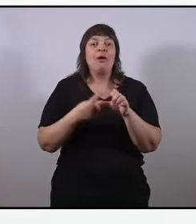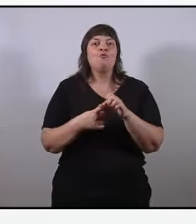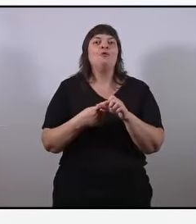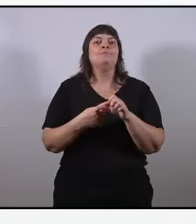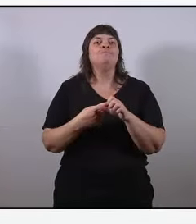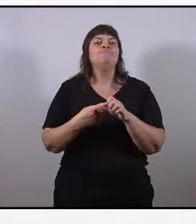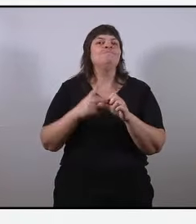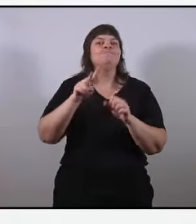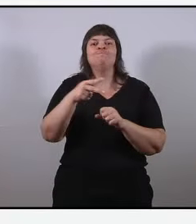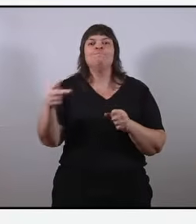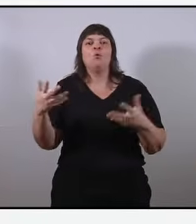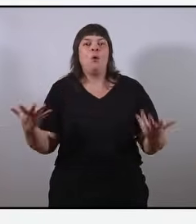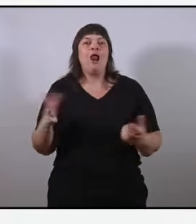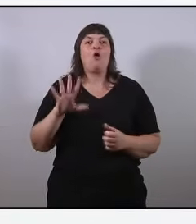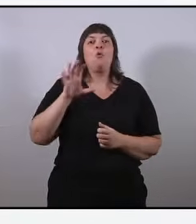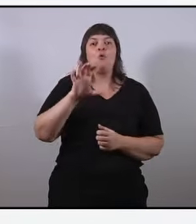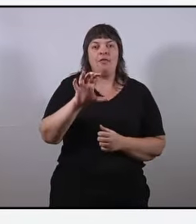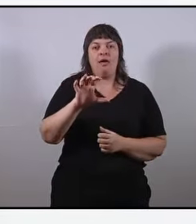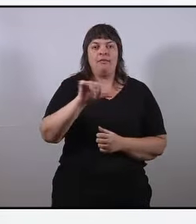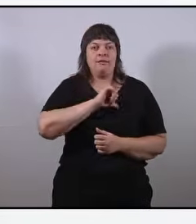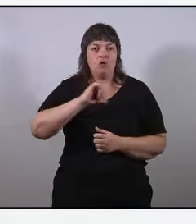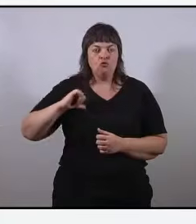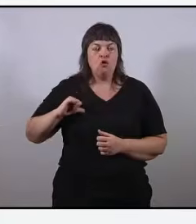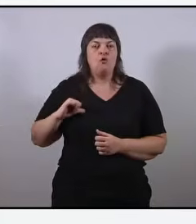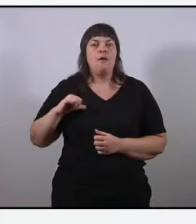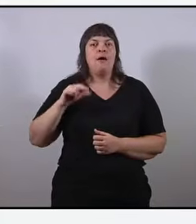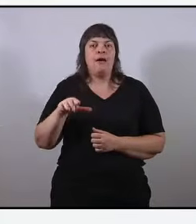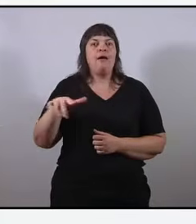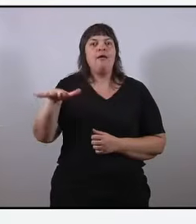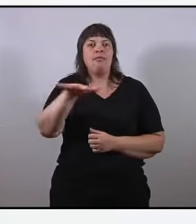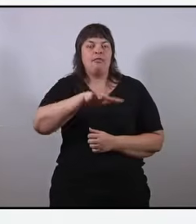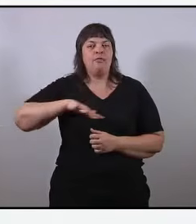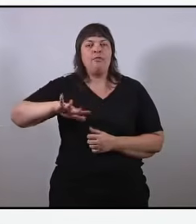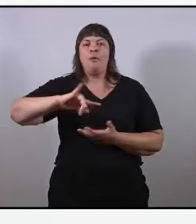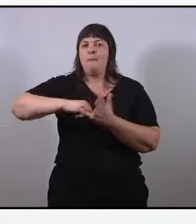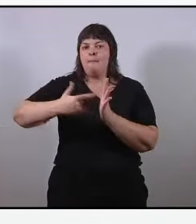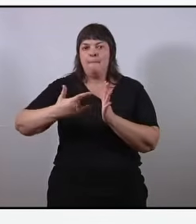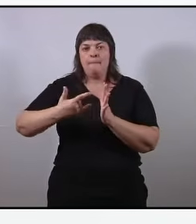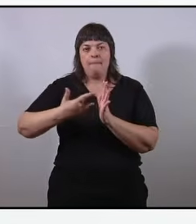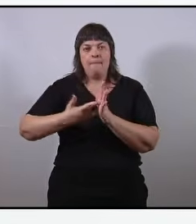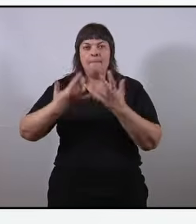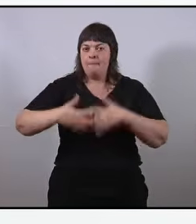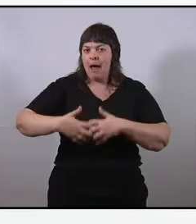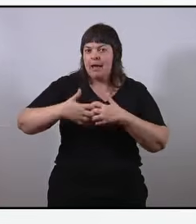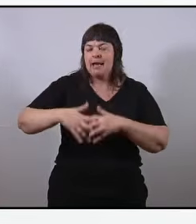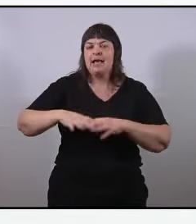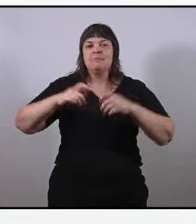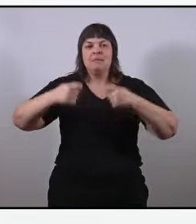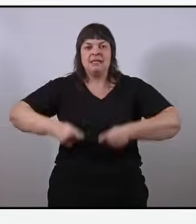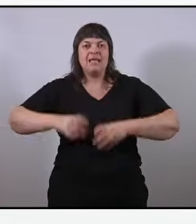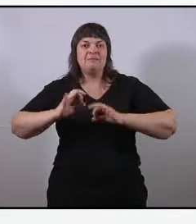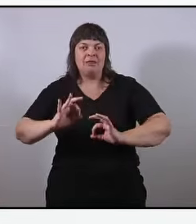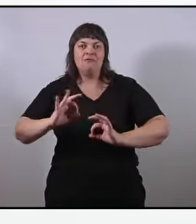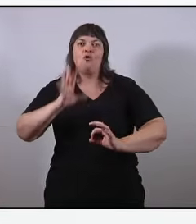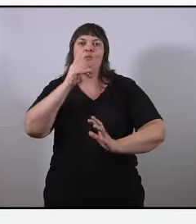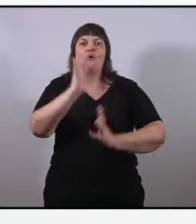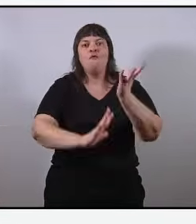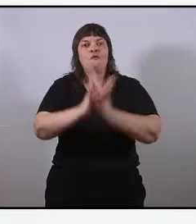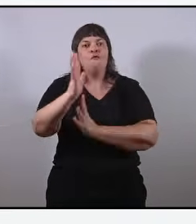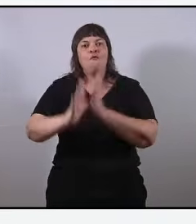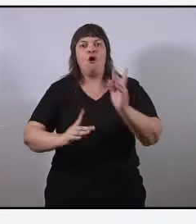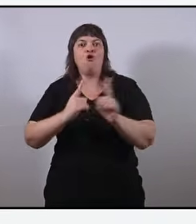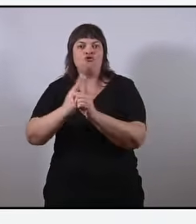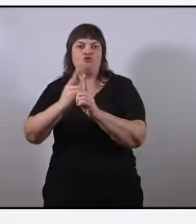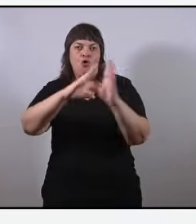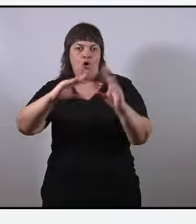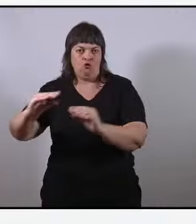así en una de las comunidades con mayor parque de maquinaria pesada específico para luchar contra estos